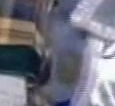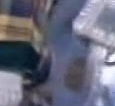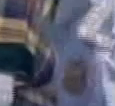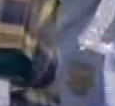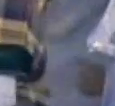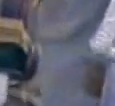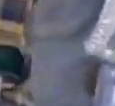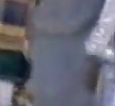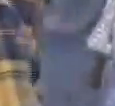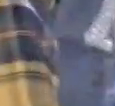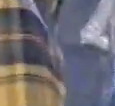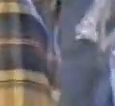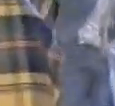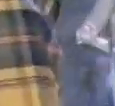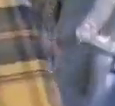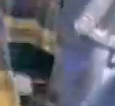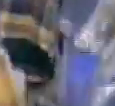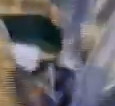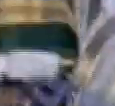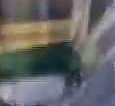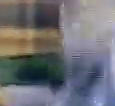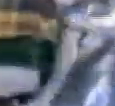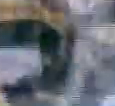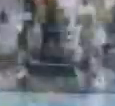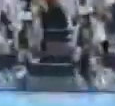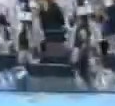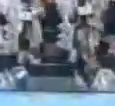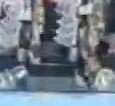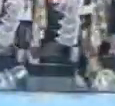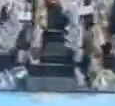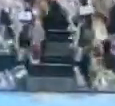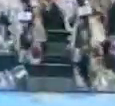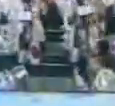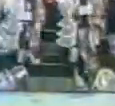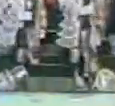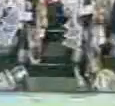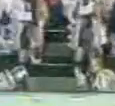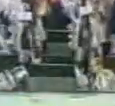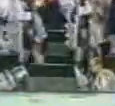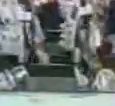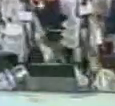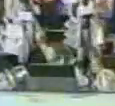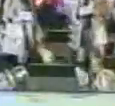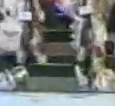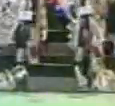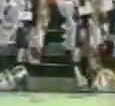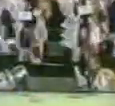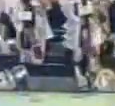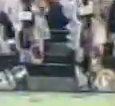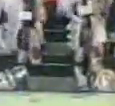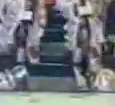97, de 1797. Y finalmente tuvimos hasta Peter Benavente. Señoras, señores, los Trabas se despiden.